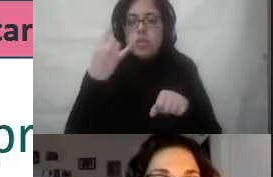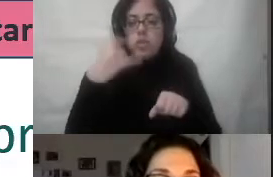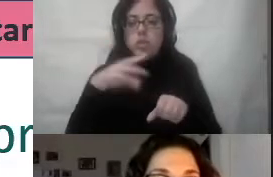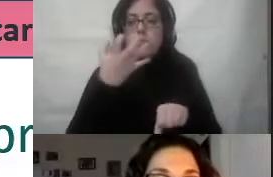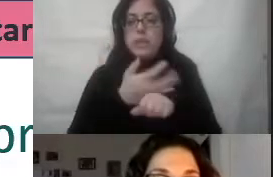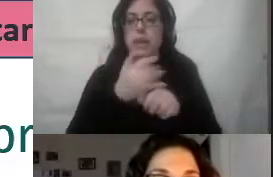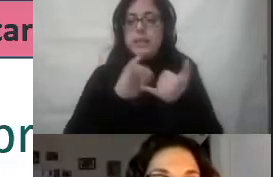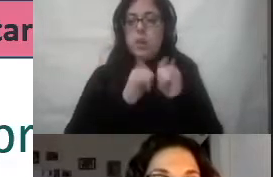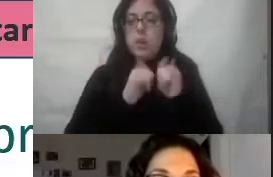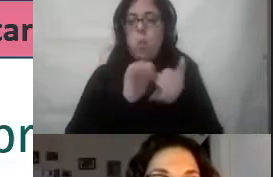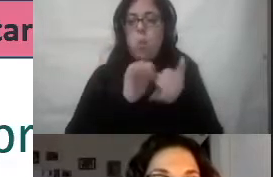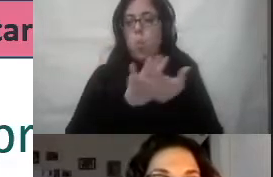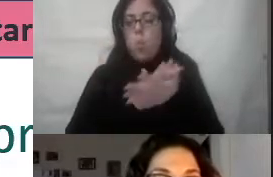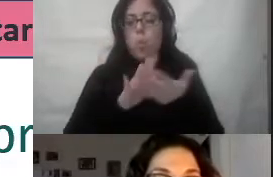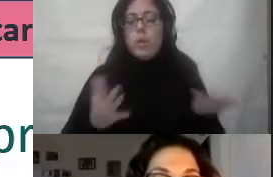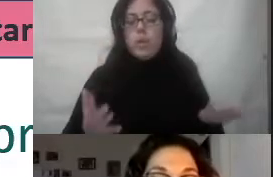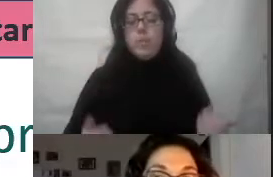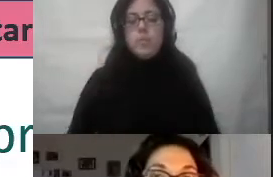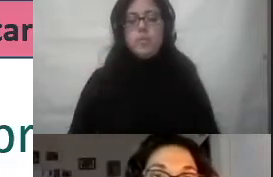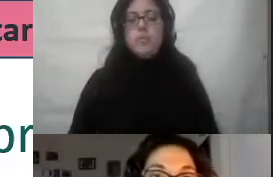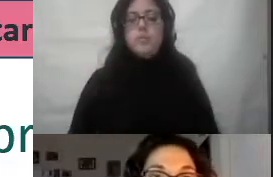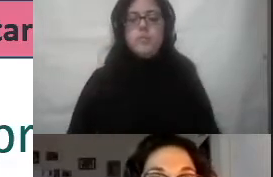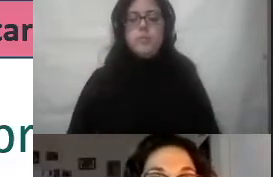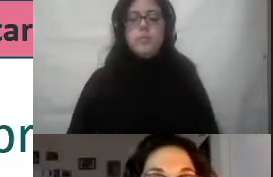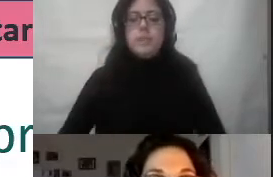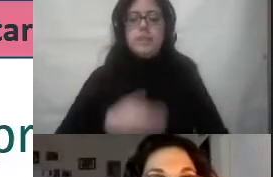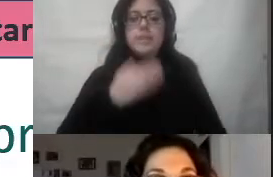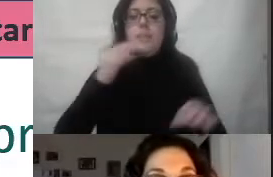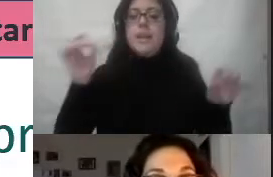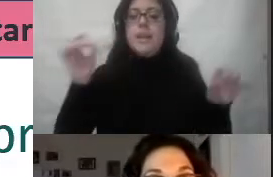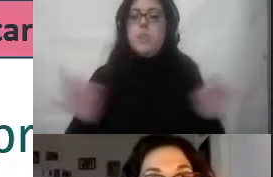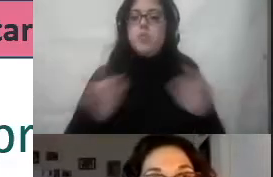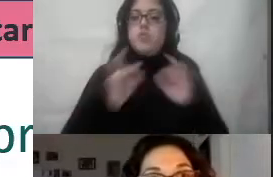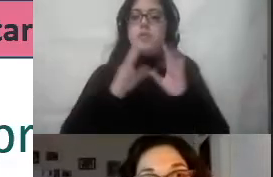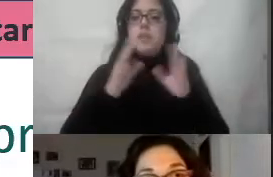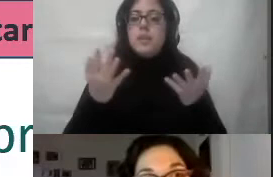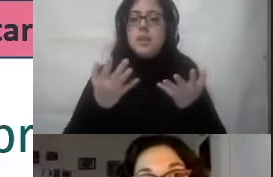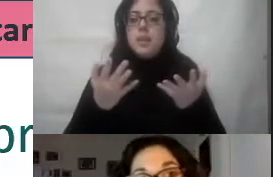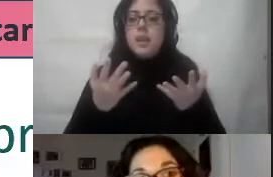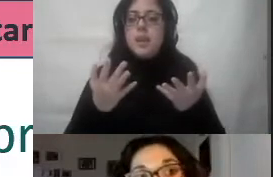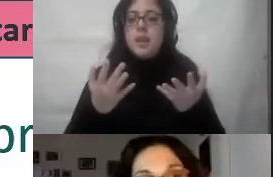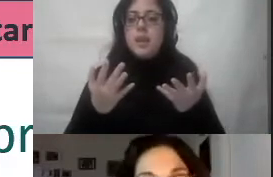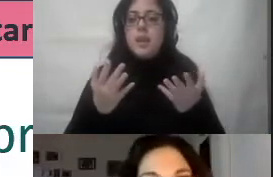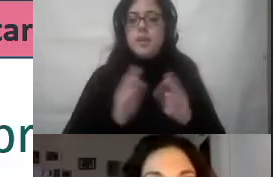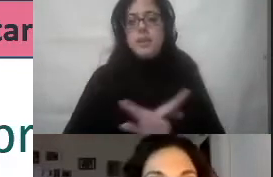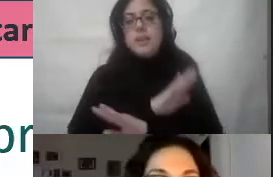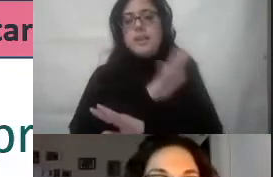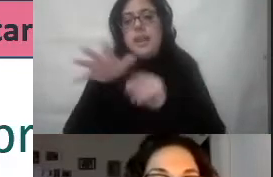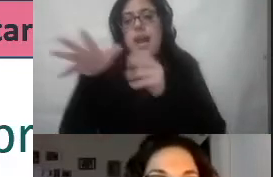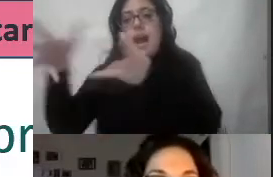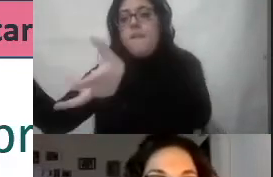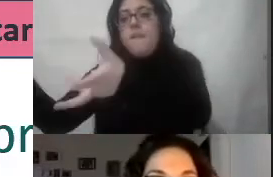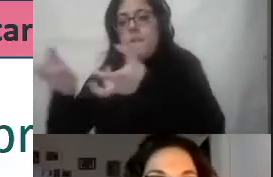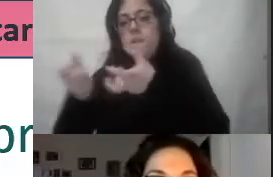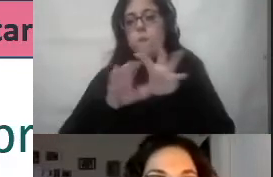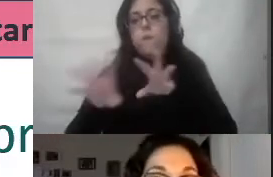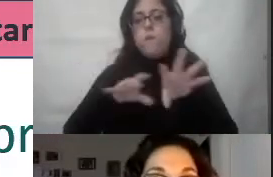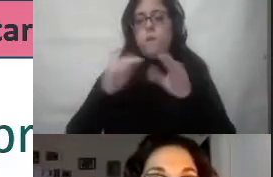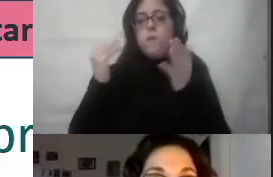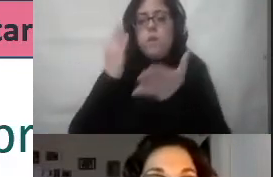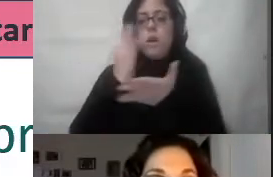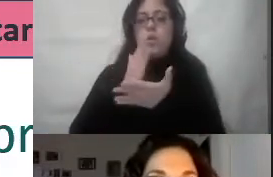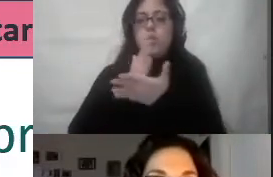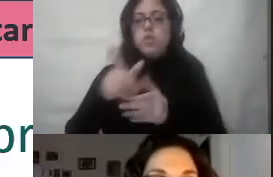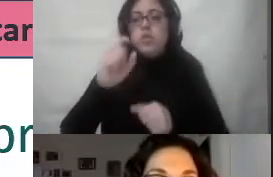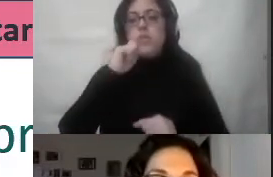¿ya? Y la posibilidad de llevar material o traer material desde el colegio, ¿sí? Esto es un